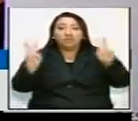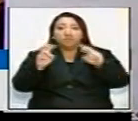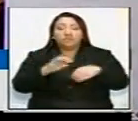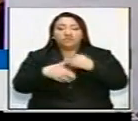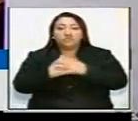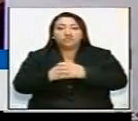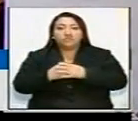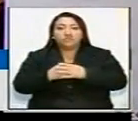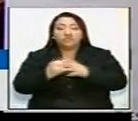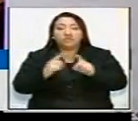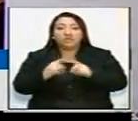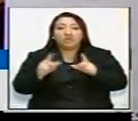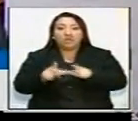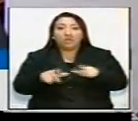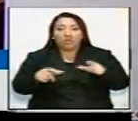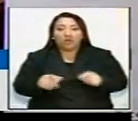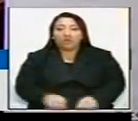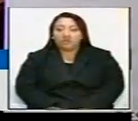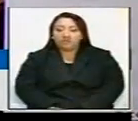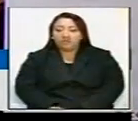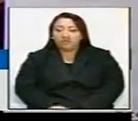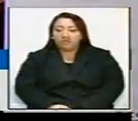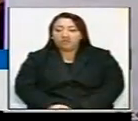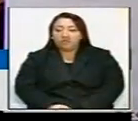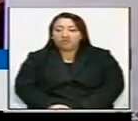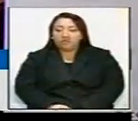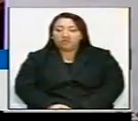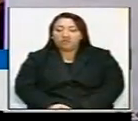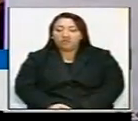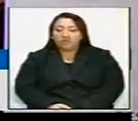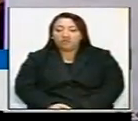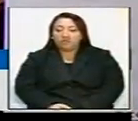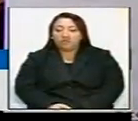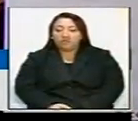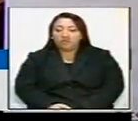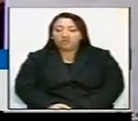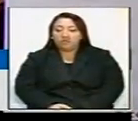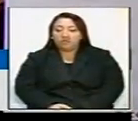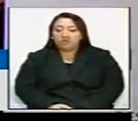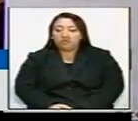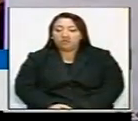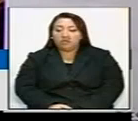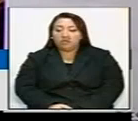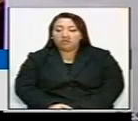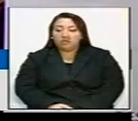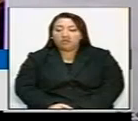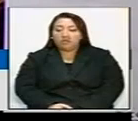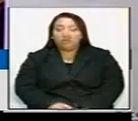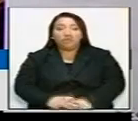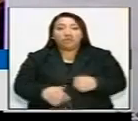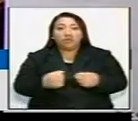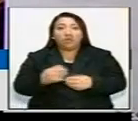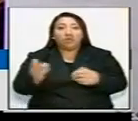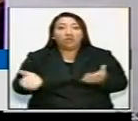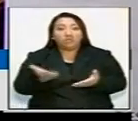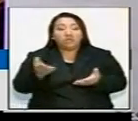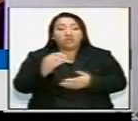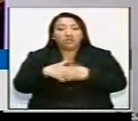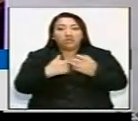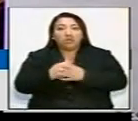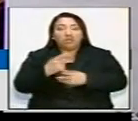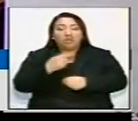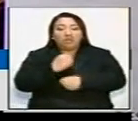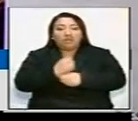abarcan las diferentes áreas en relación a tanto los incentivos